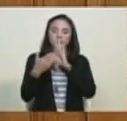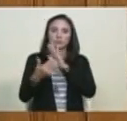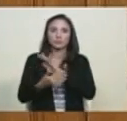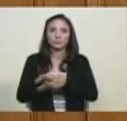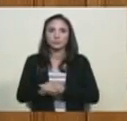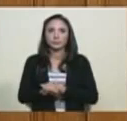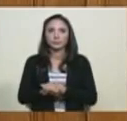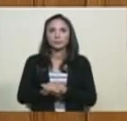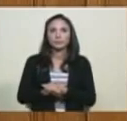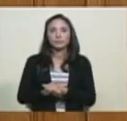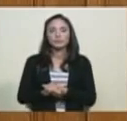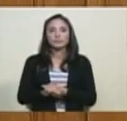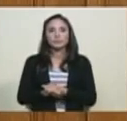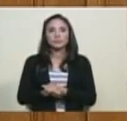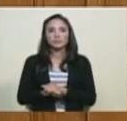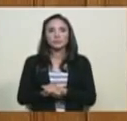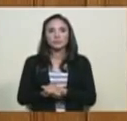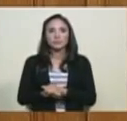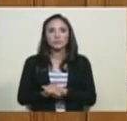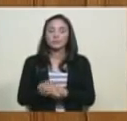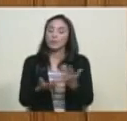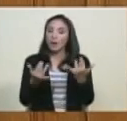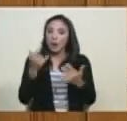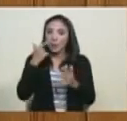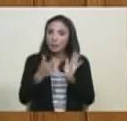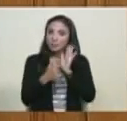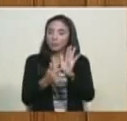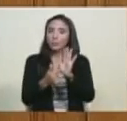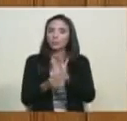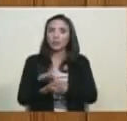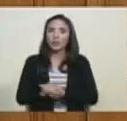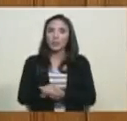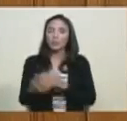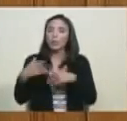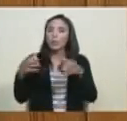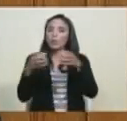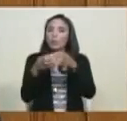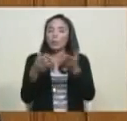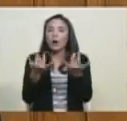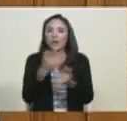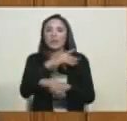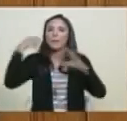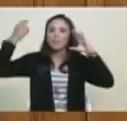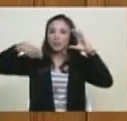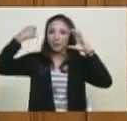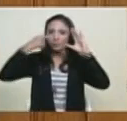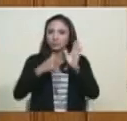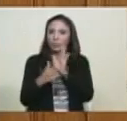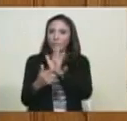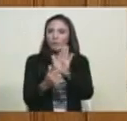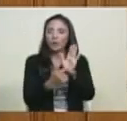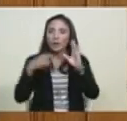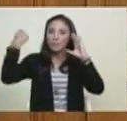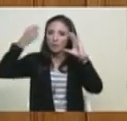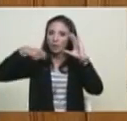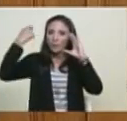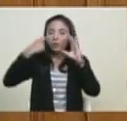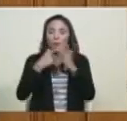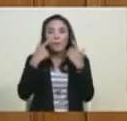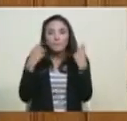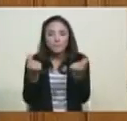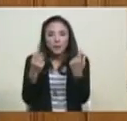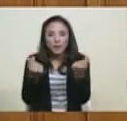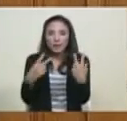atentado criminal. Ahora, yo quiero presentarle un conjunto de videos y que pongan